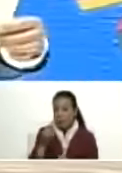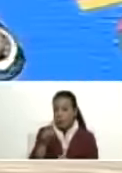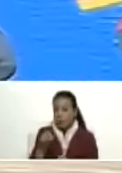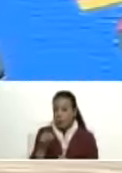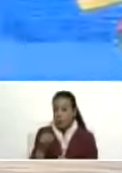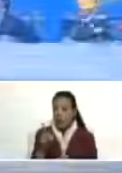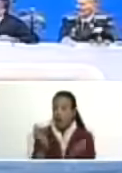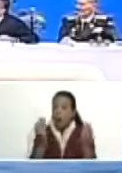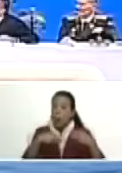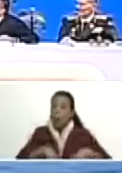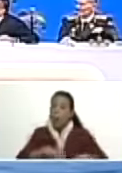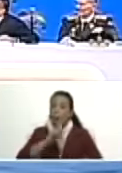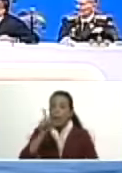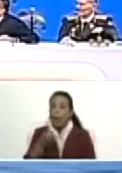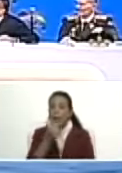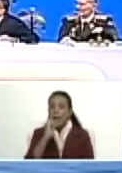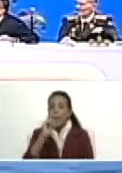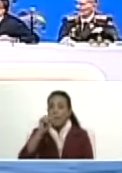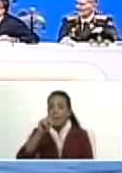Y el Acuerdo de Ginebra